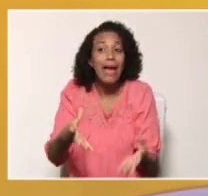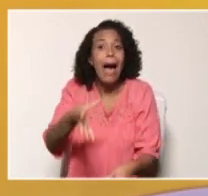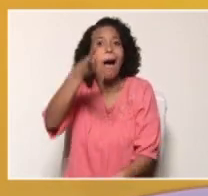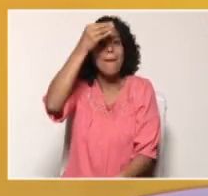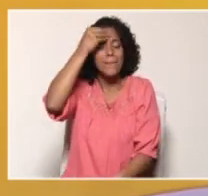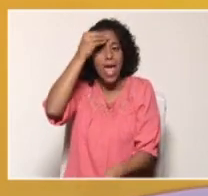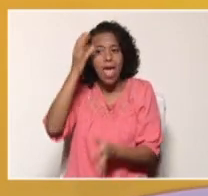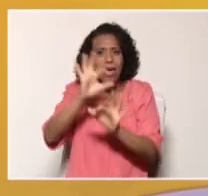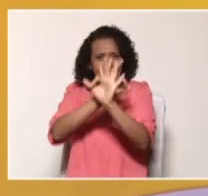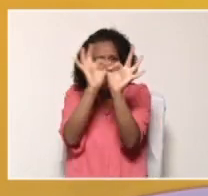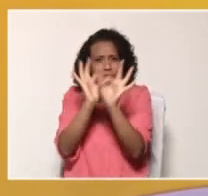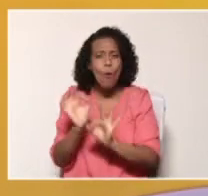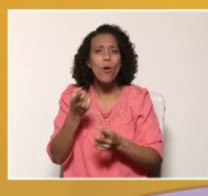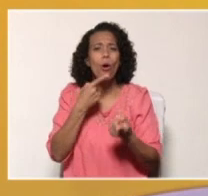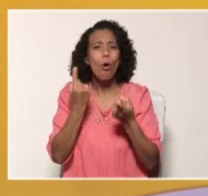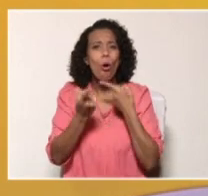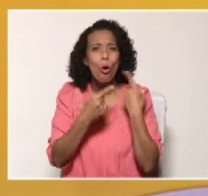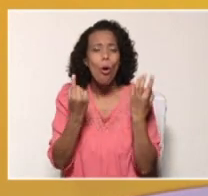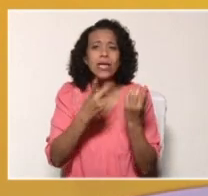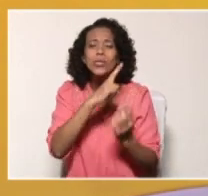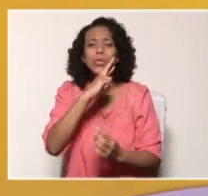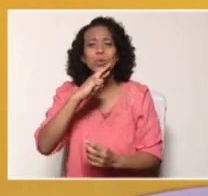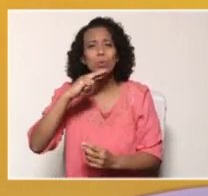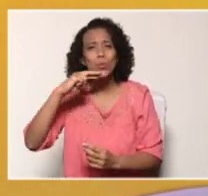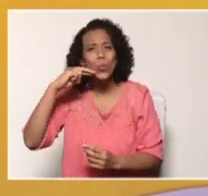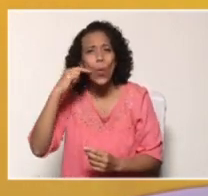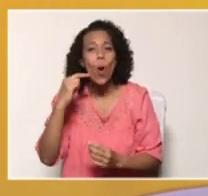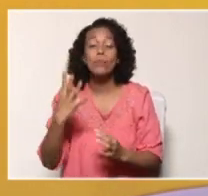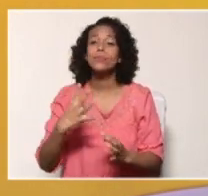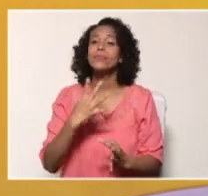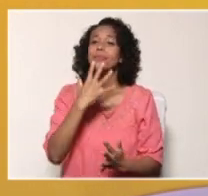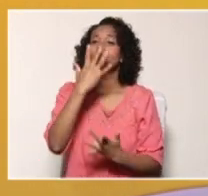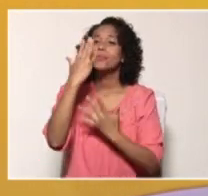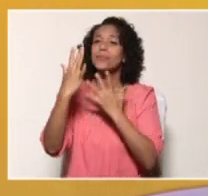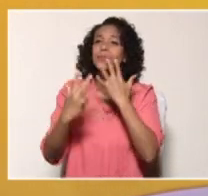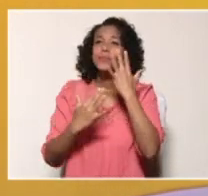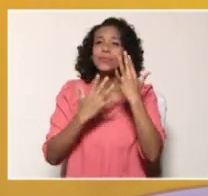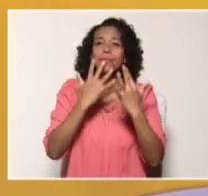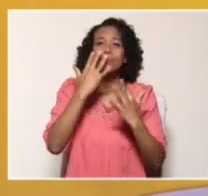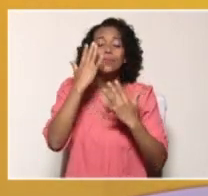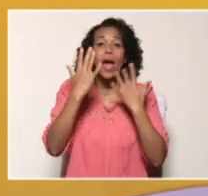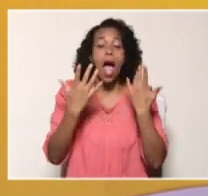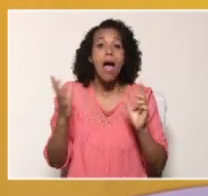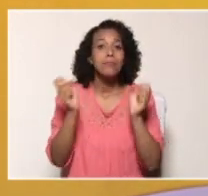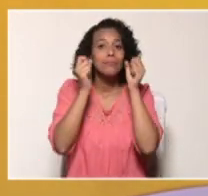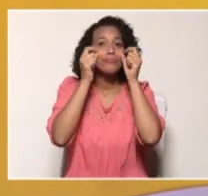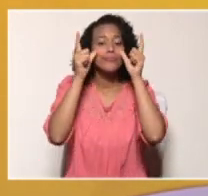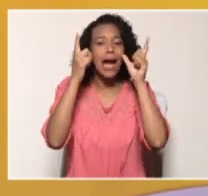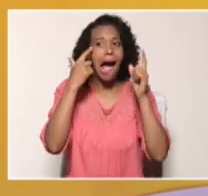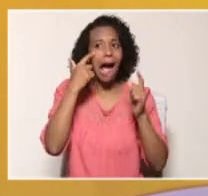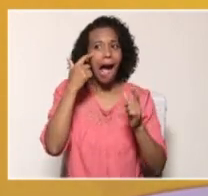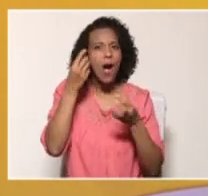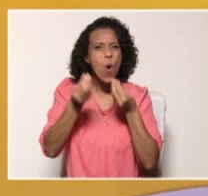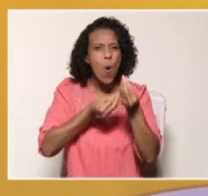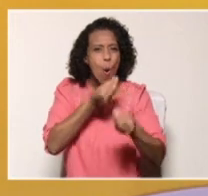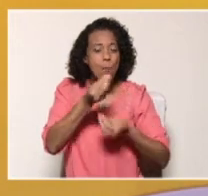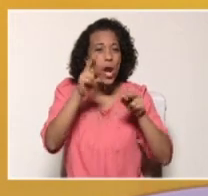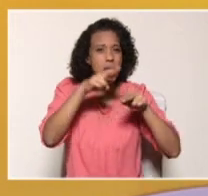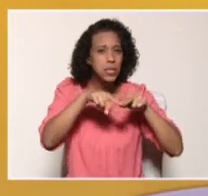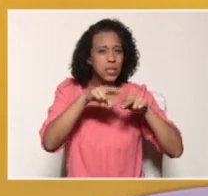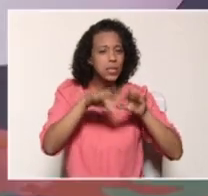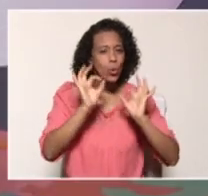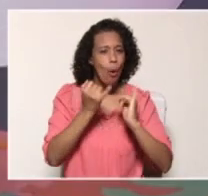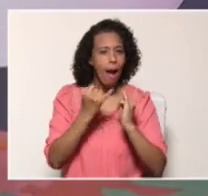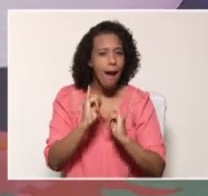aprenda la forma, los colores, los sabores y los olores. Y seguimos descubriendo y explorando con nuestros niños